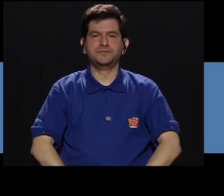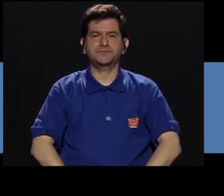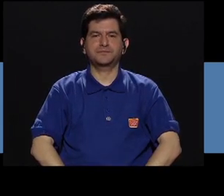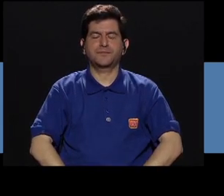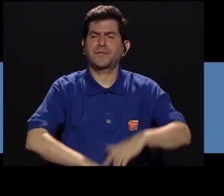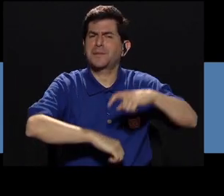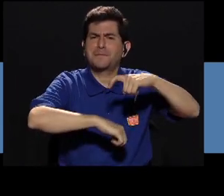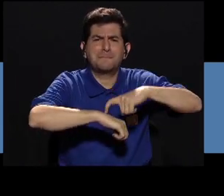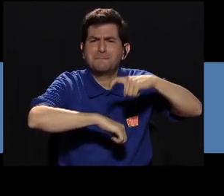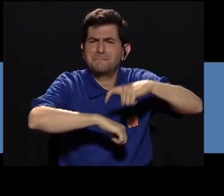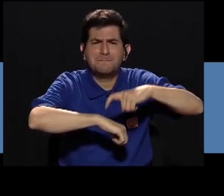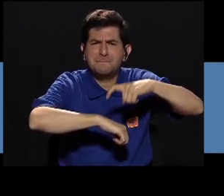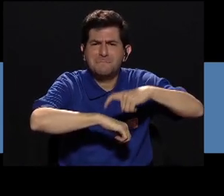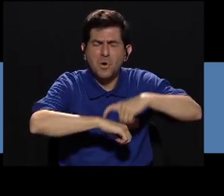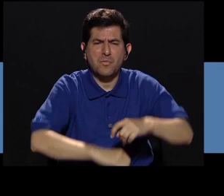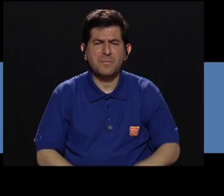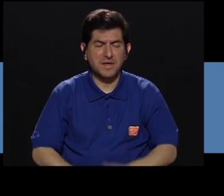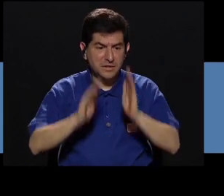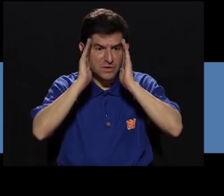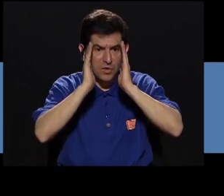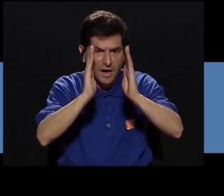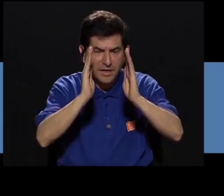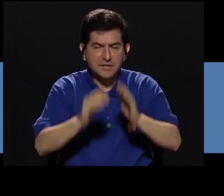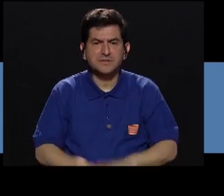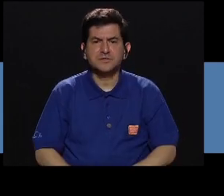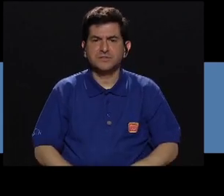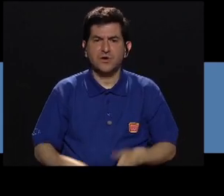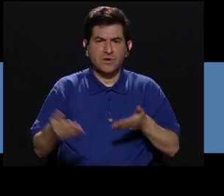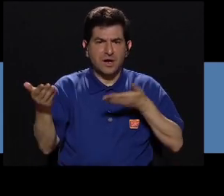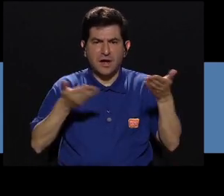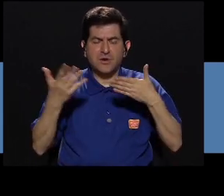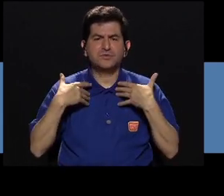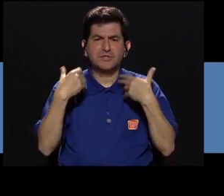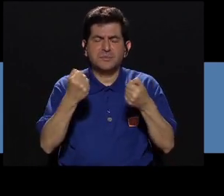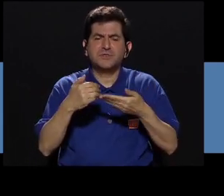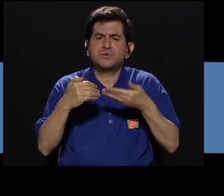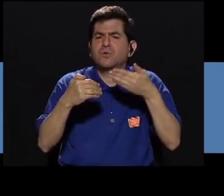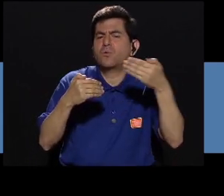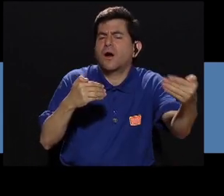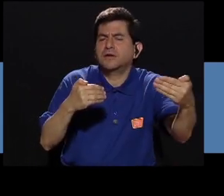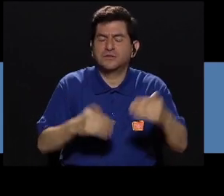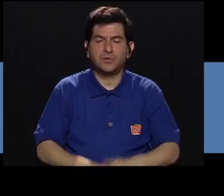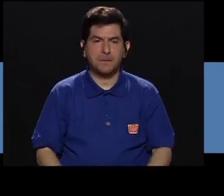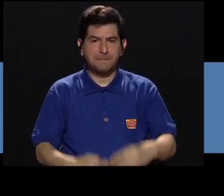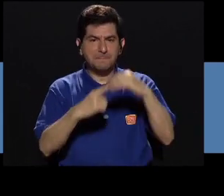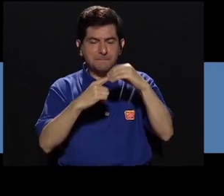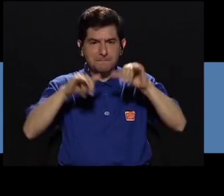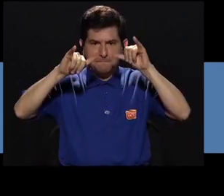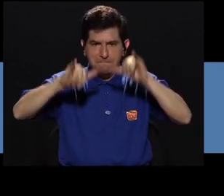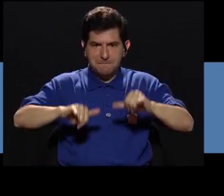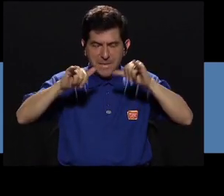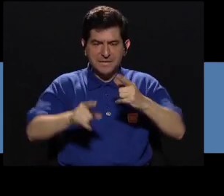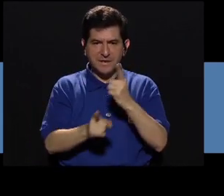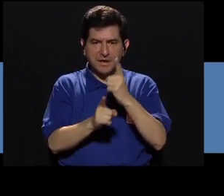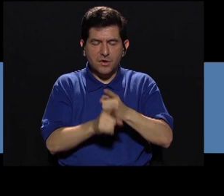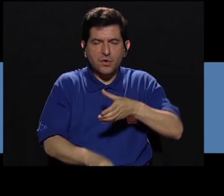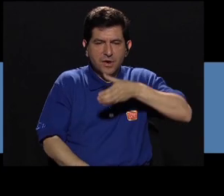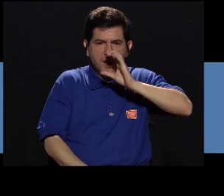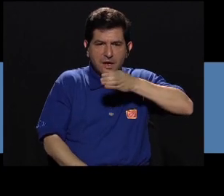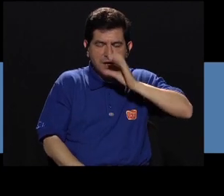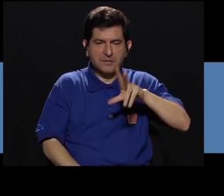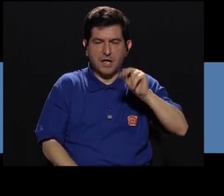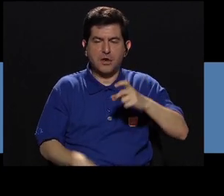en qué momento en qué momento se debe acudir al servicio de los servicios de salud lo principal es mantener una adecuada hidratación